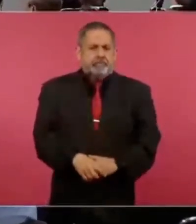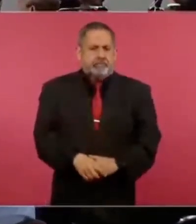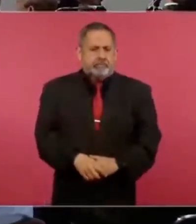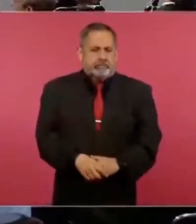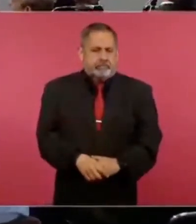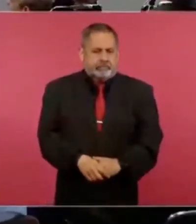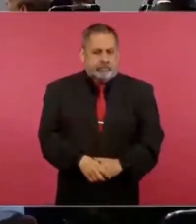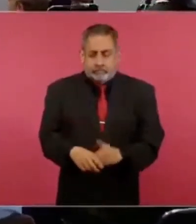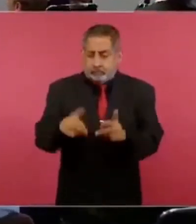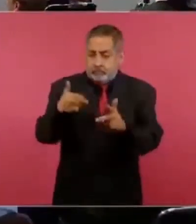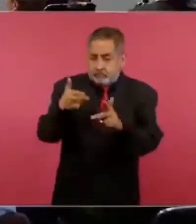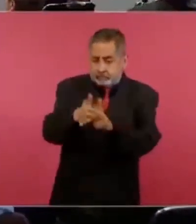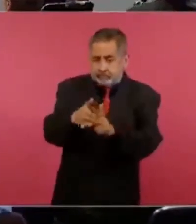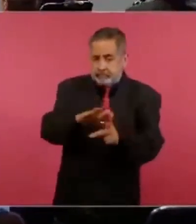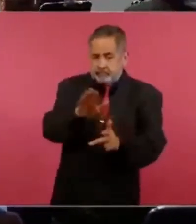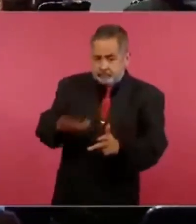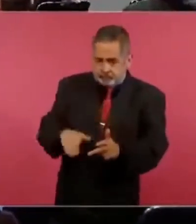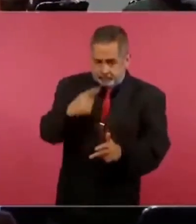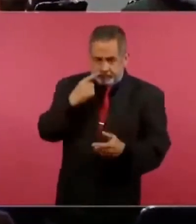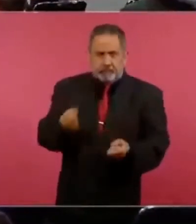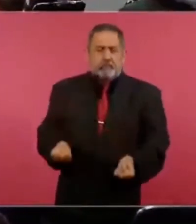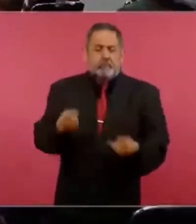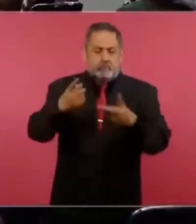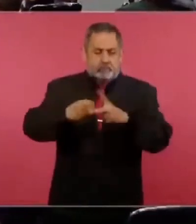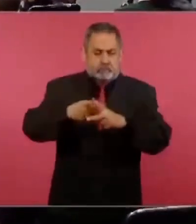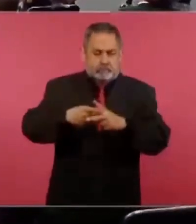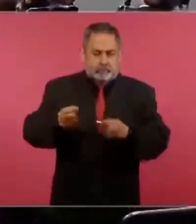Esto es homicidio.